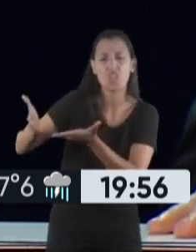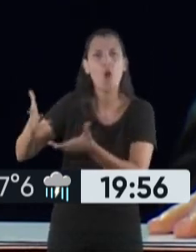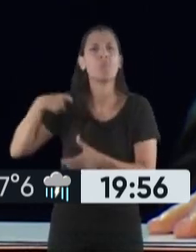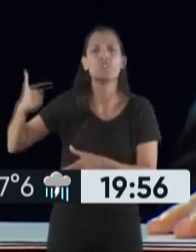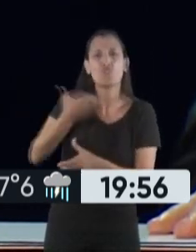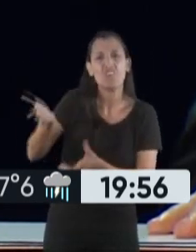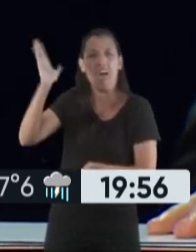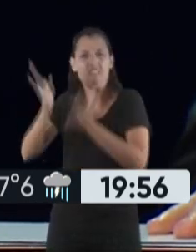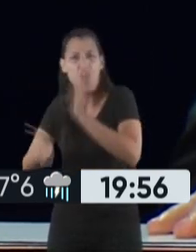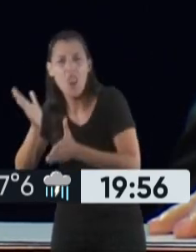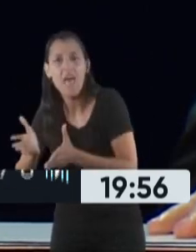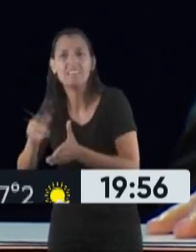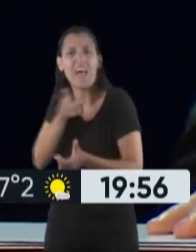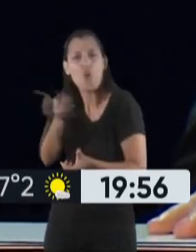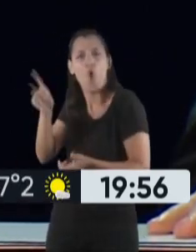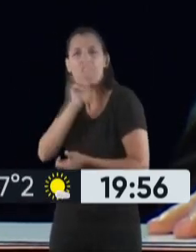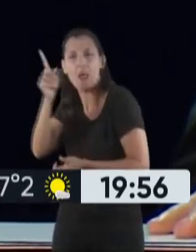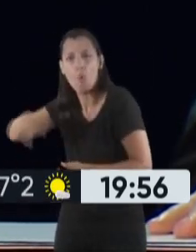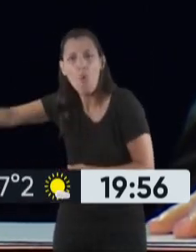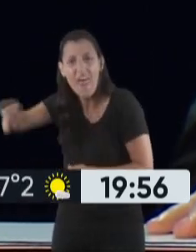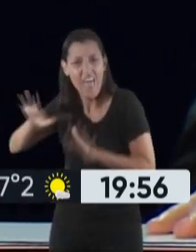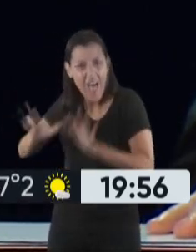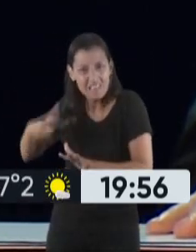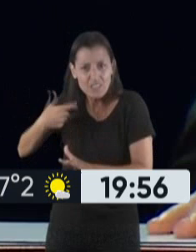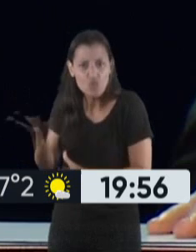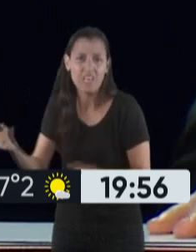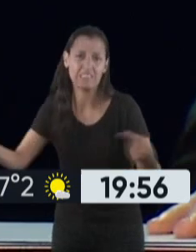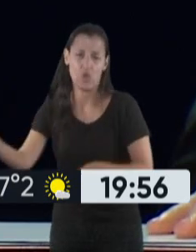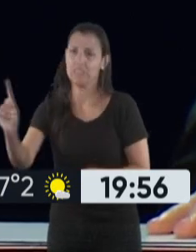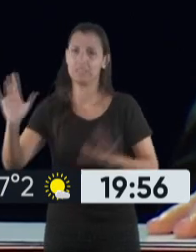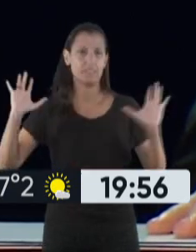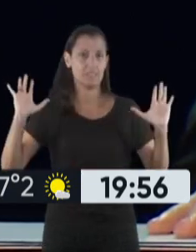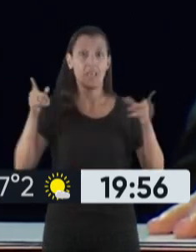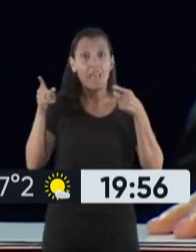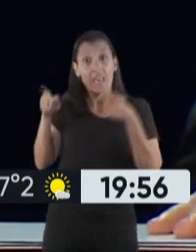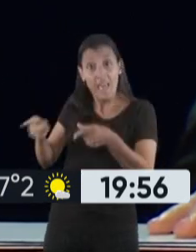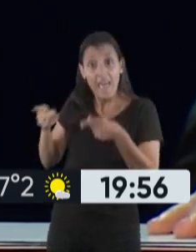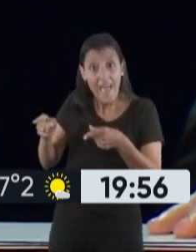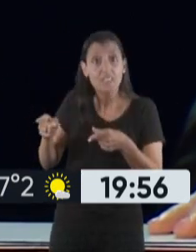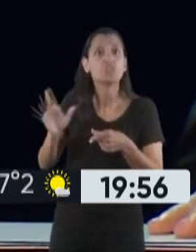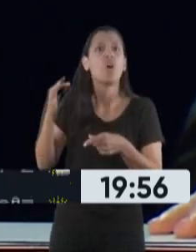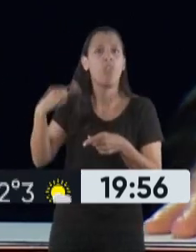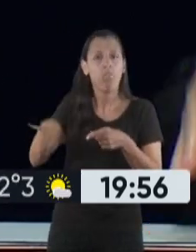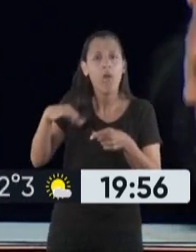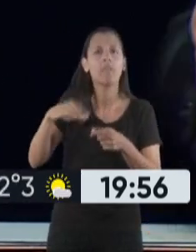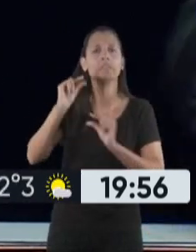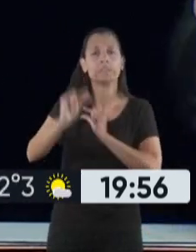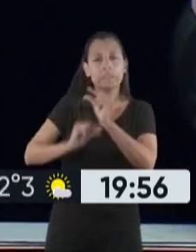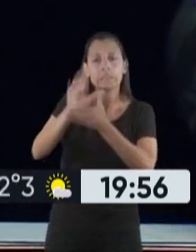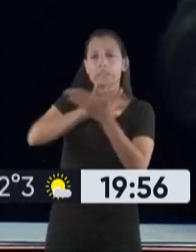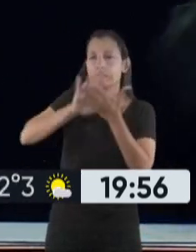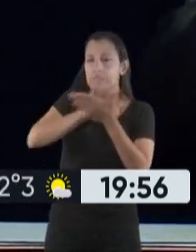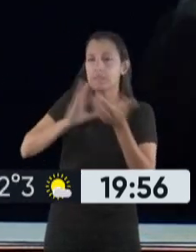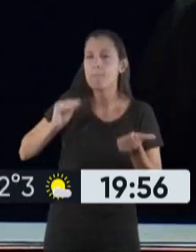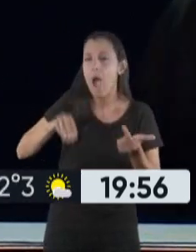sociedad violenta con la mujer. Y eso hay que seguir profundizándolo y por